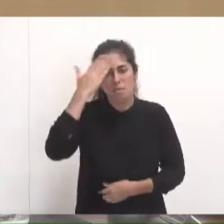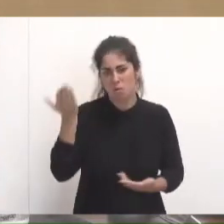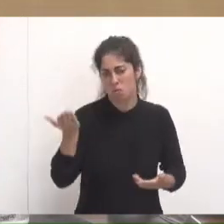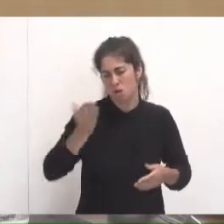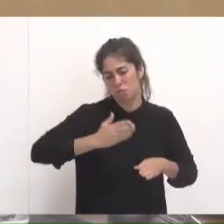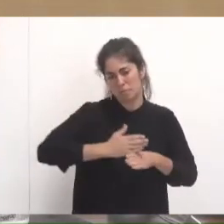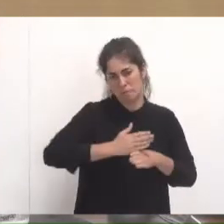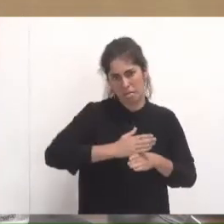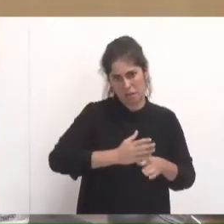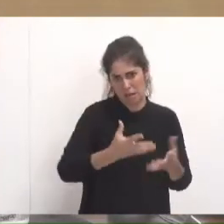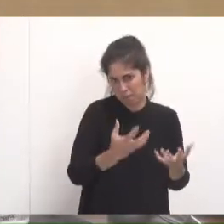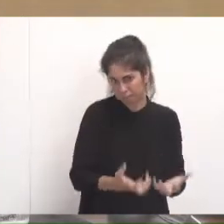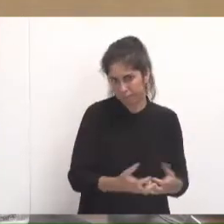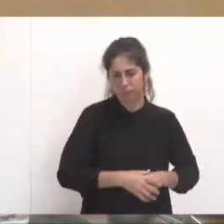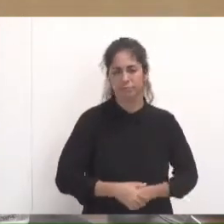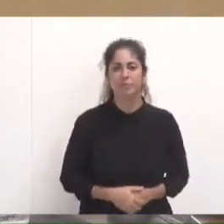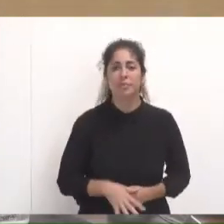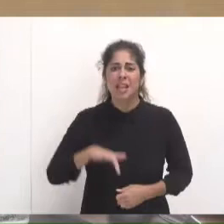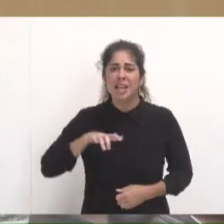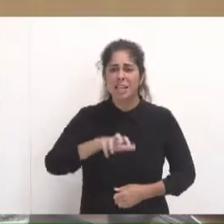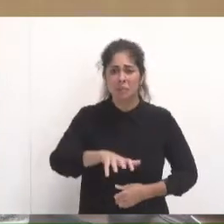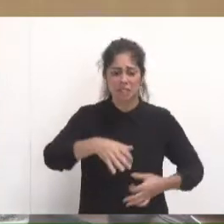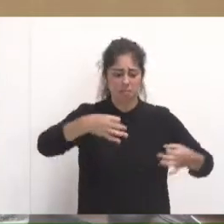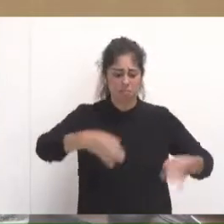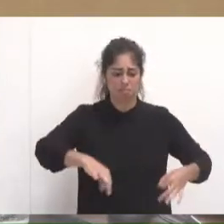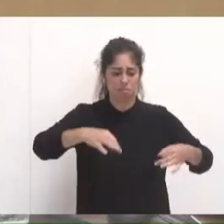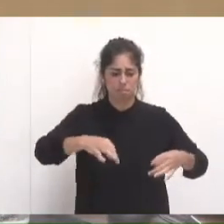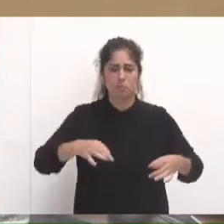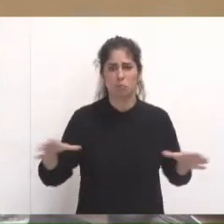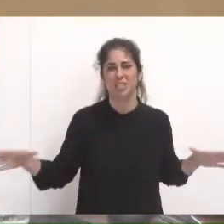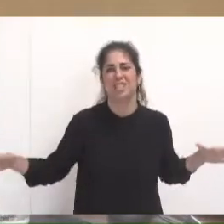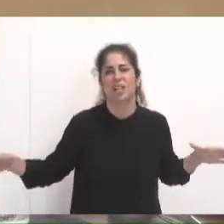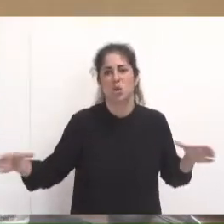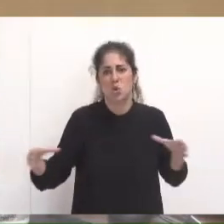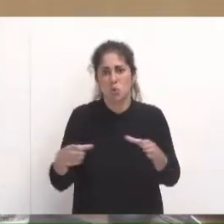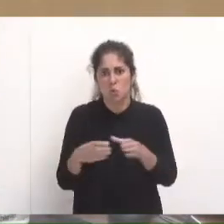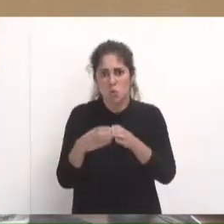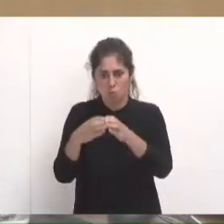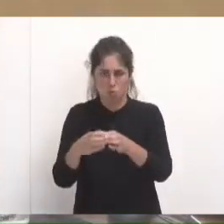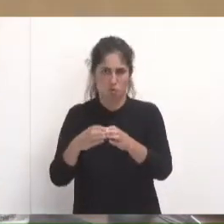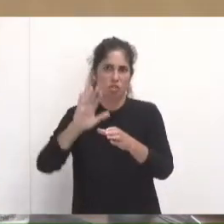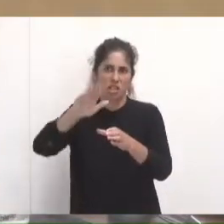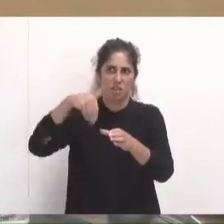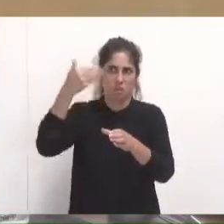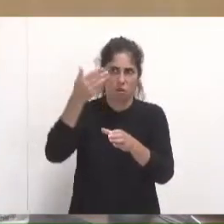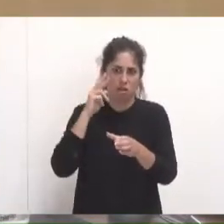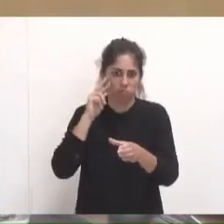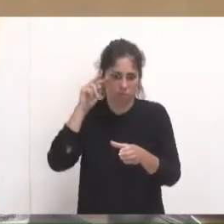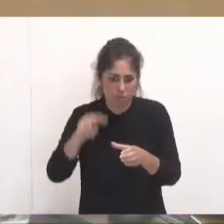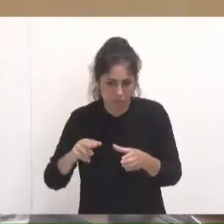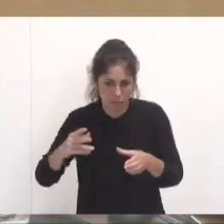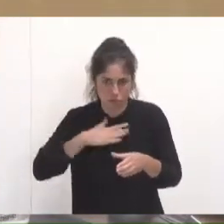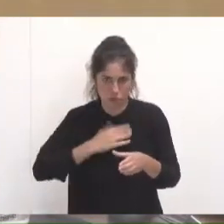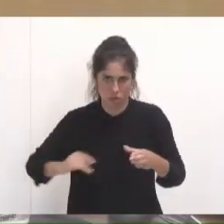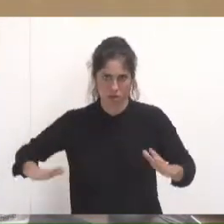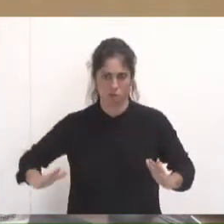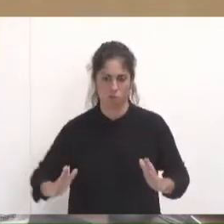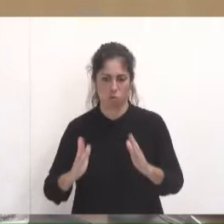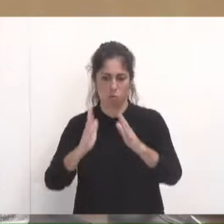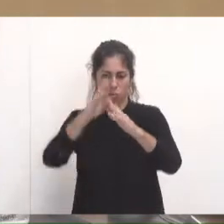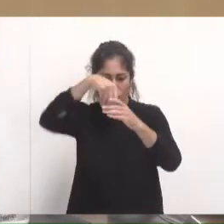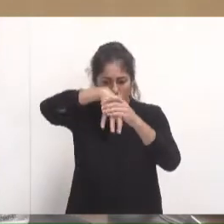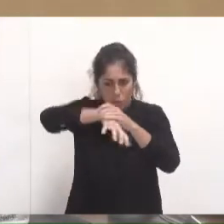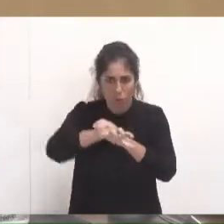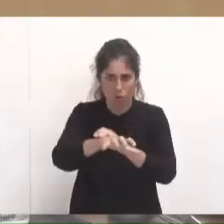de las termitas tradicionales, que forman colonias y se visualizan en el exterior en termiteros, esta es una termita que no tiene termiteros